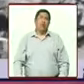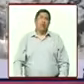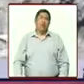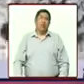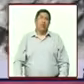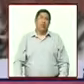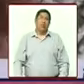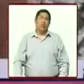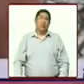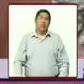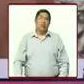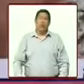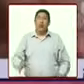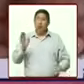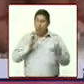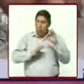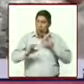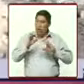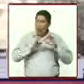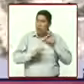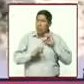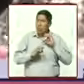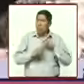Entre medio de las cenizas acá,